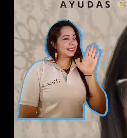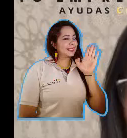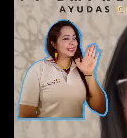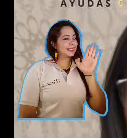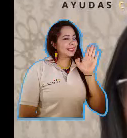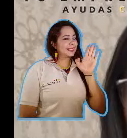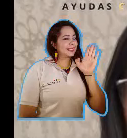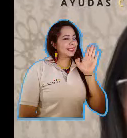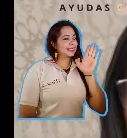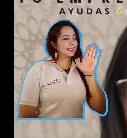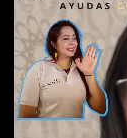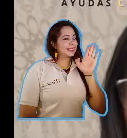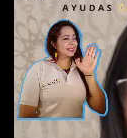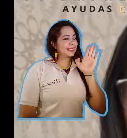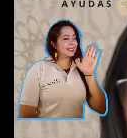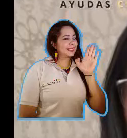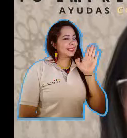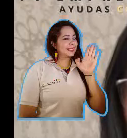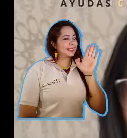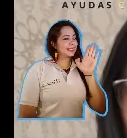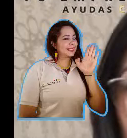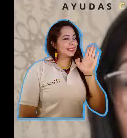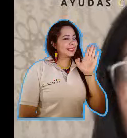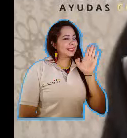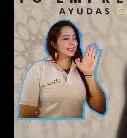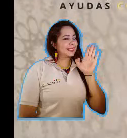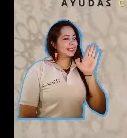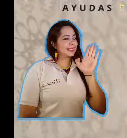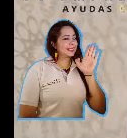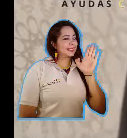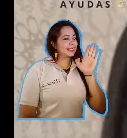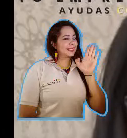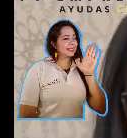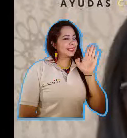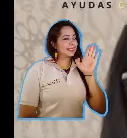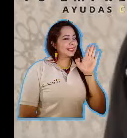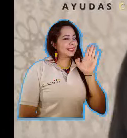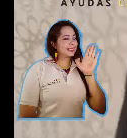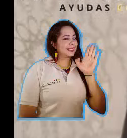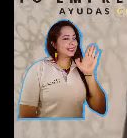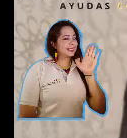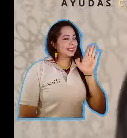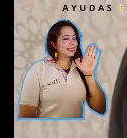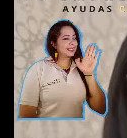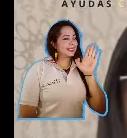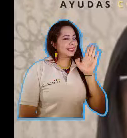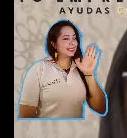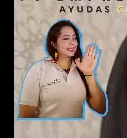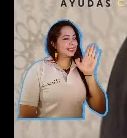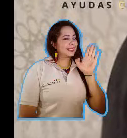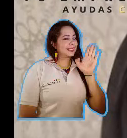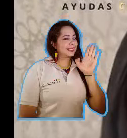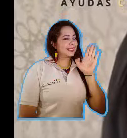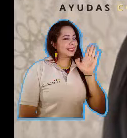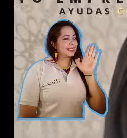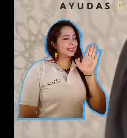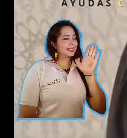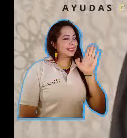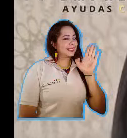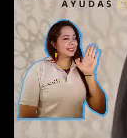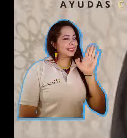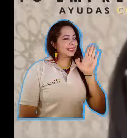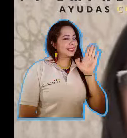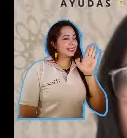och años A qué subsidios puedo acceder por el momento renta ciudadana tiene una tercera línea que se llama fortalecimiento de